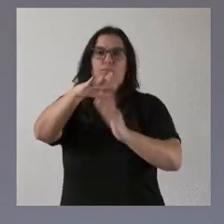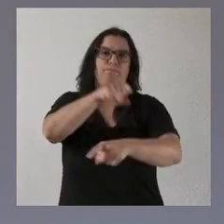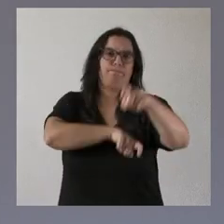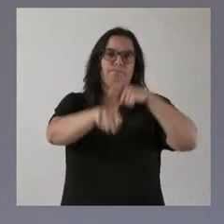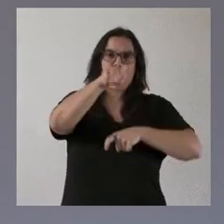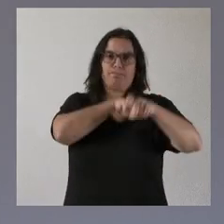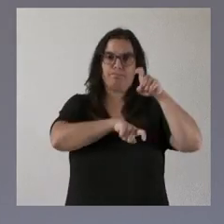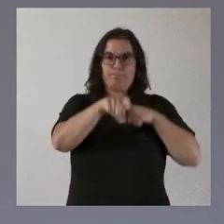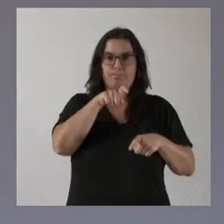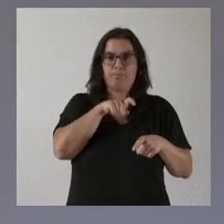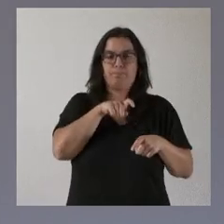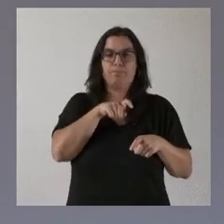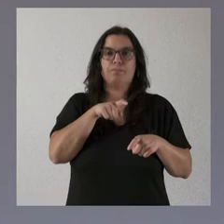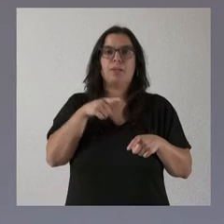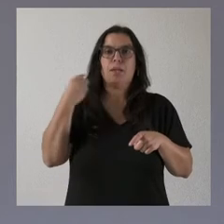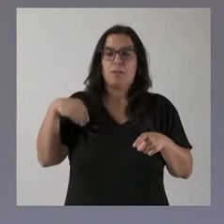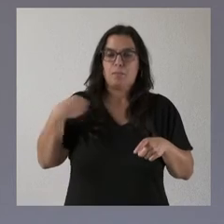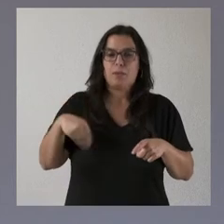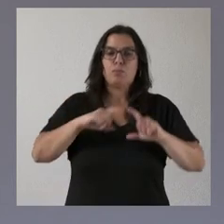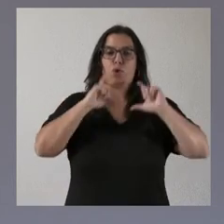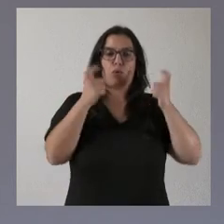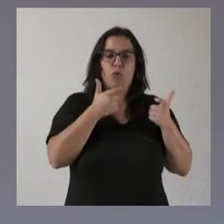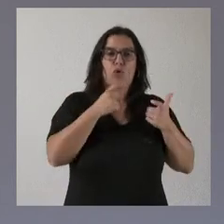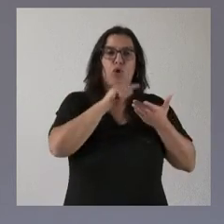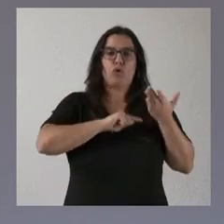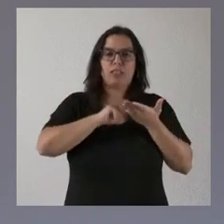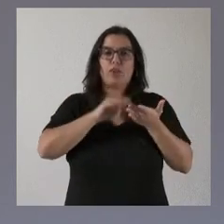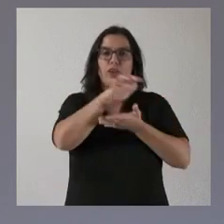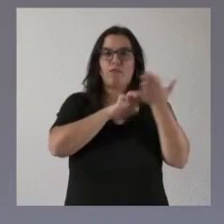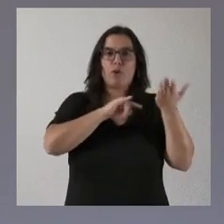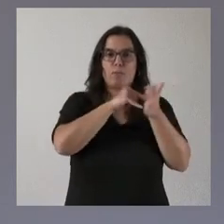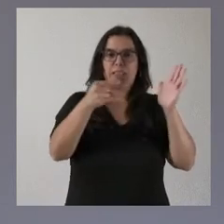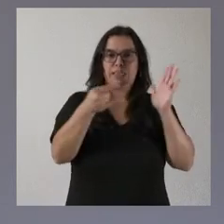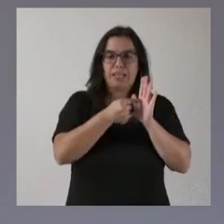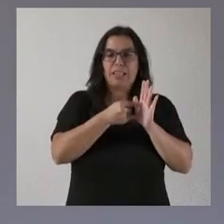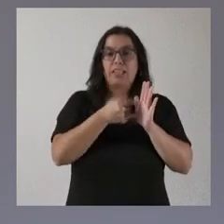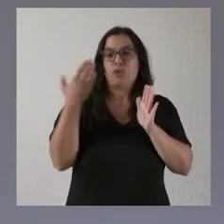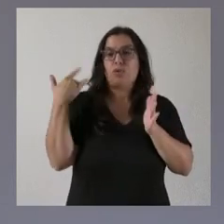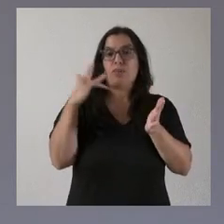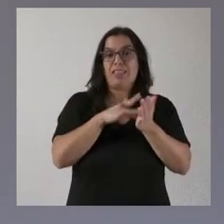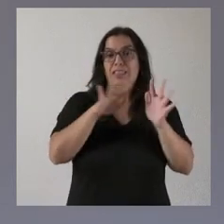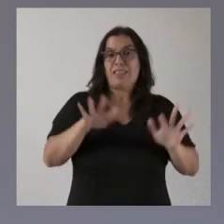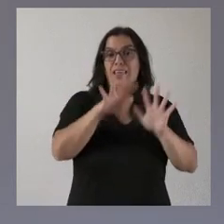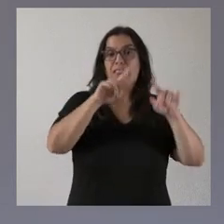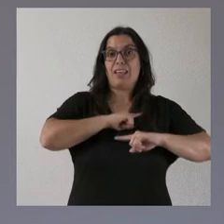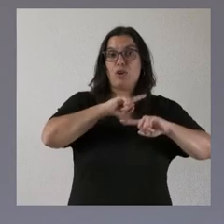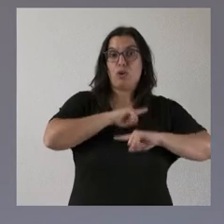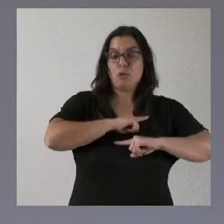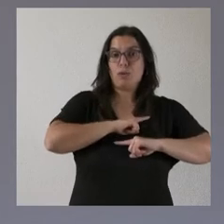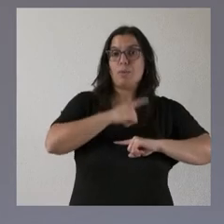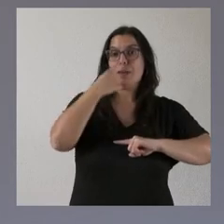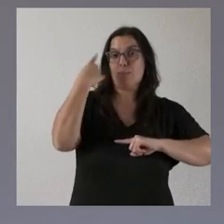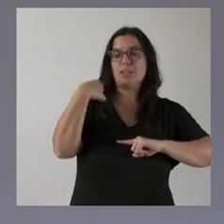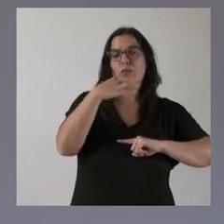Al momento de análisis de la mesa de contratación del informe técnico elmido con fecha 10 de noviembre de